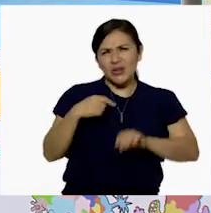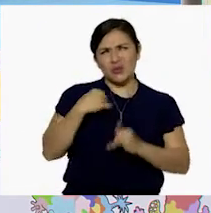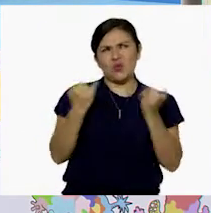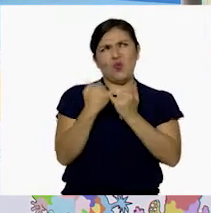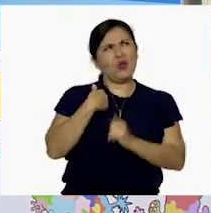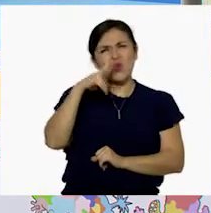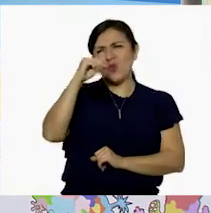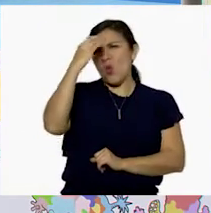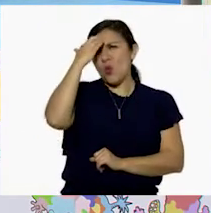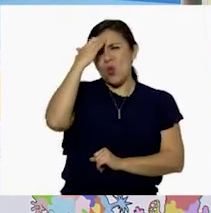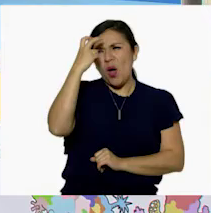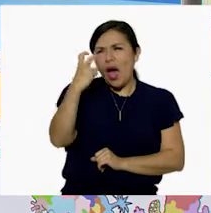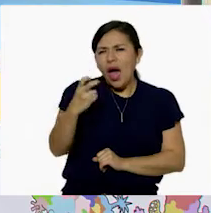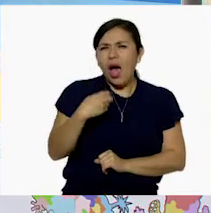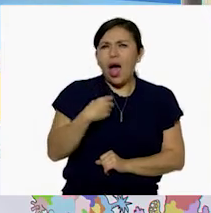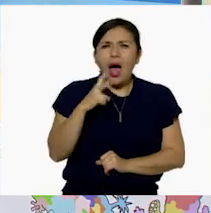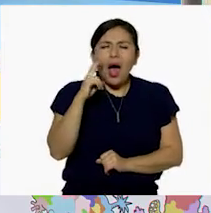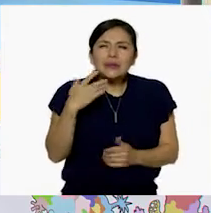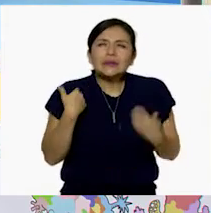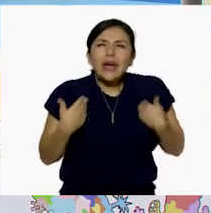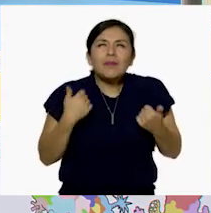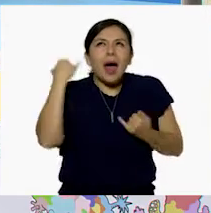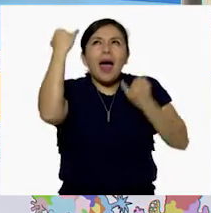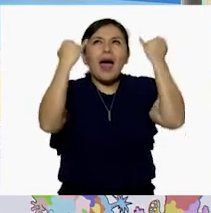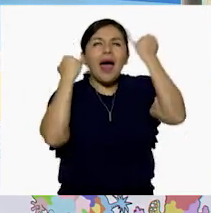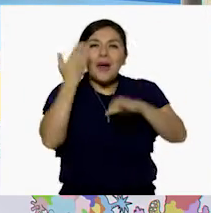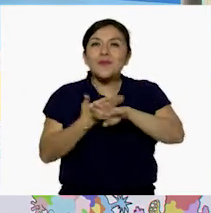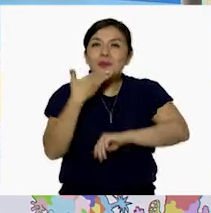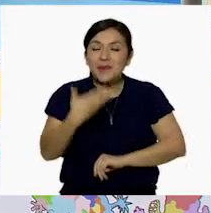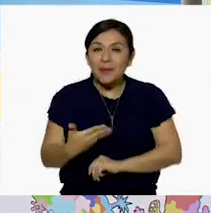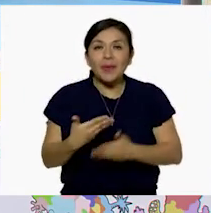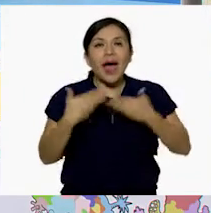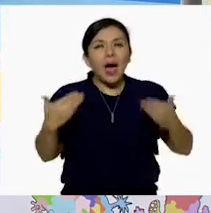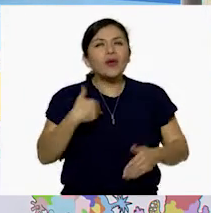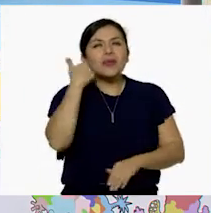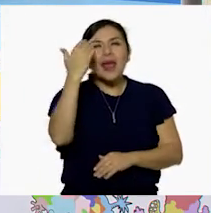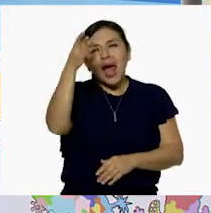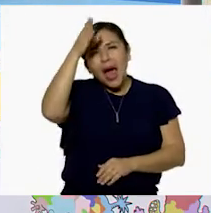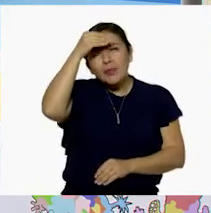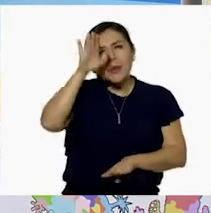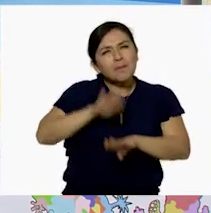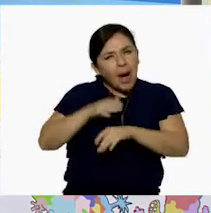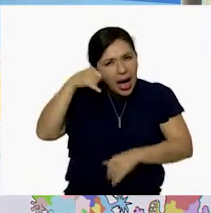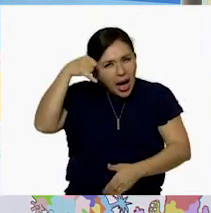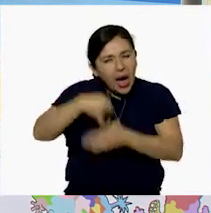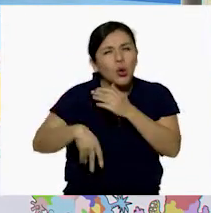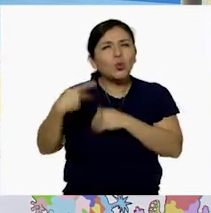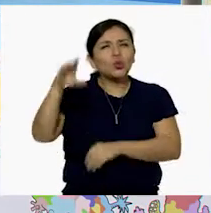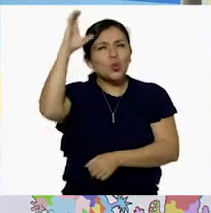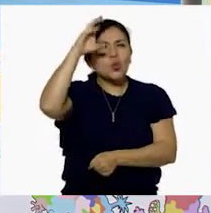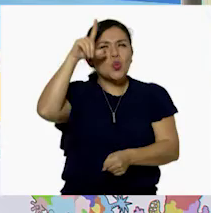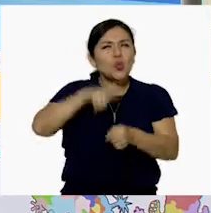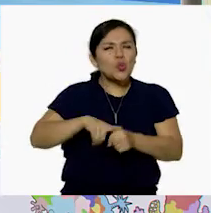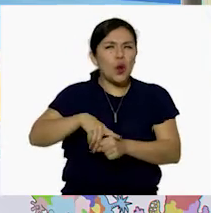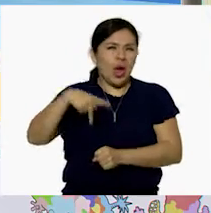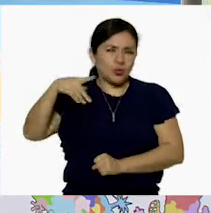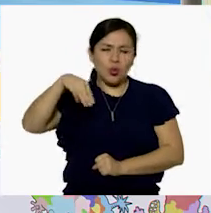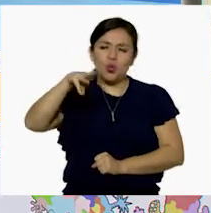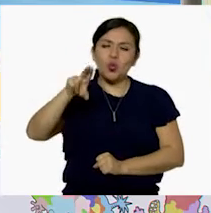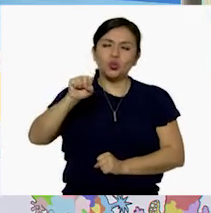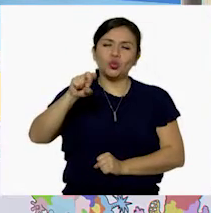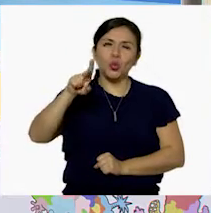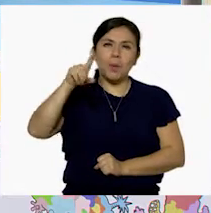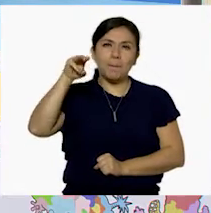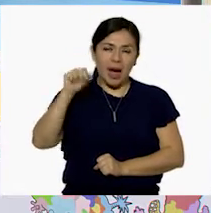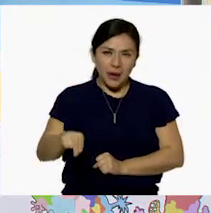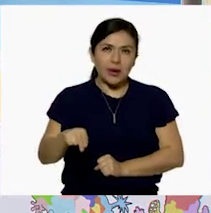también muy atractivas. Ahora se me antoja aprender más sobre la cultura musulmana en general y